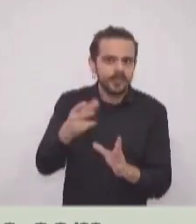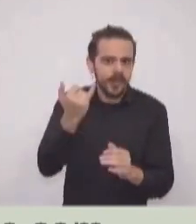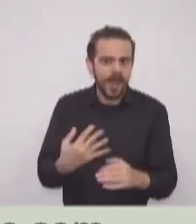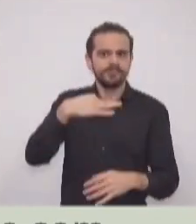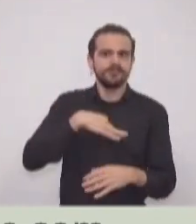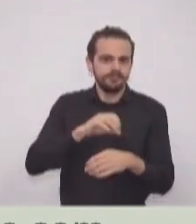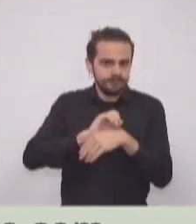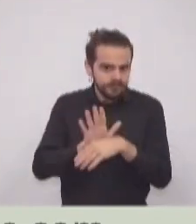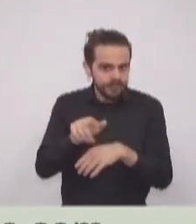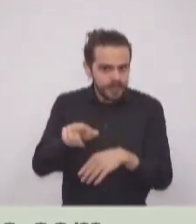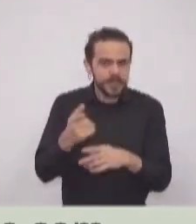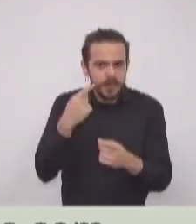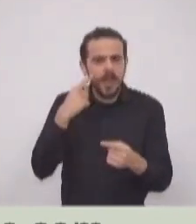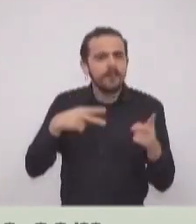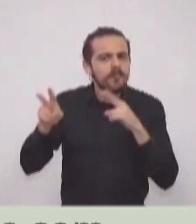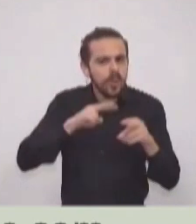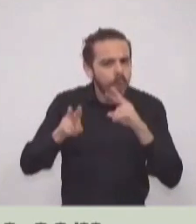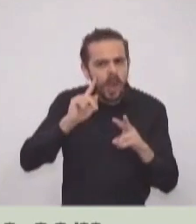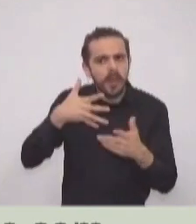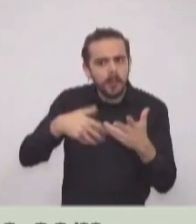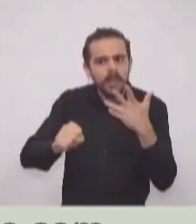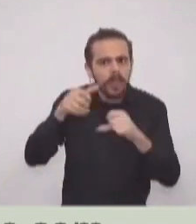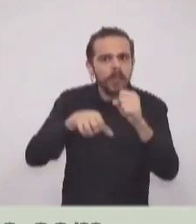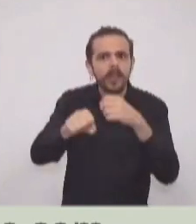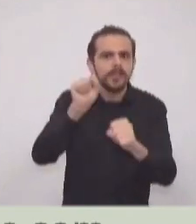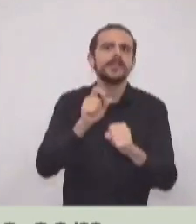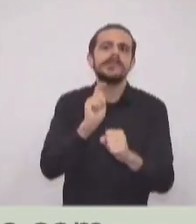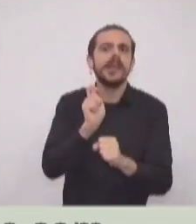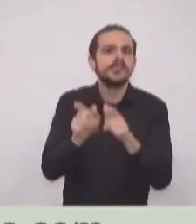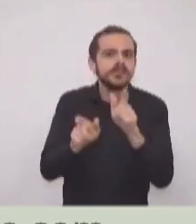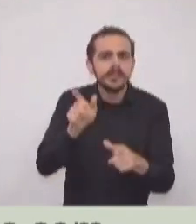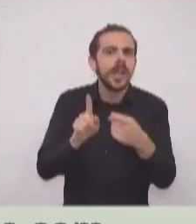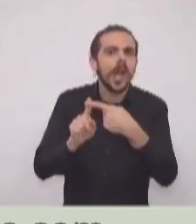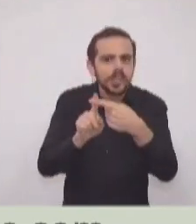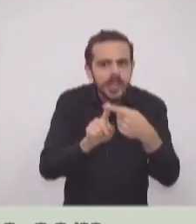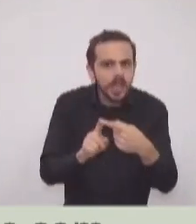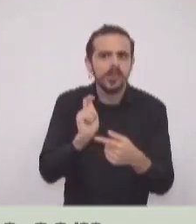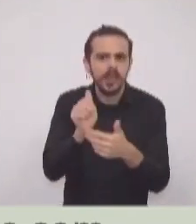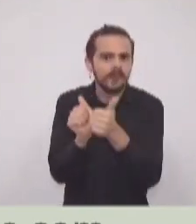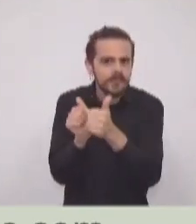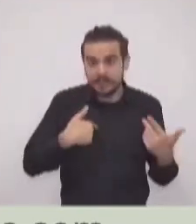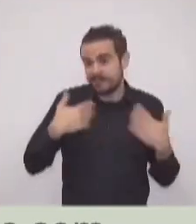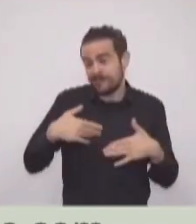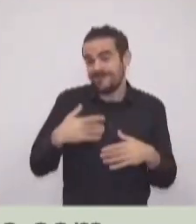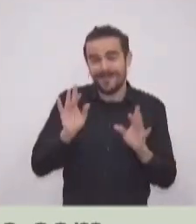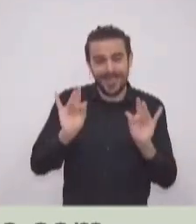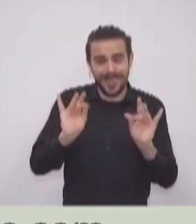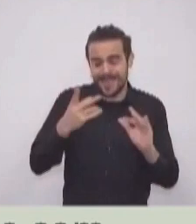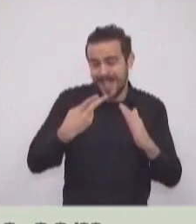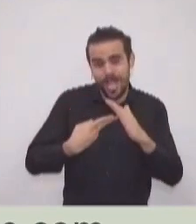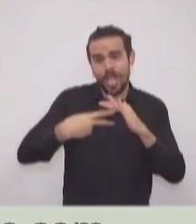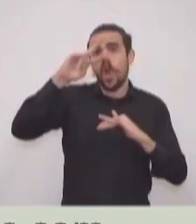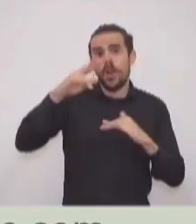nos posibiliten de esta forma poder tener el virus en circulación comunitaria. En este